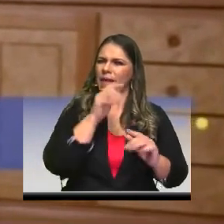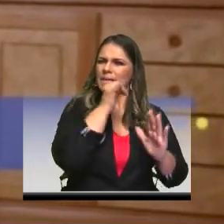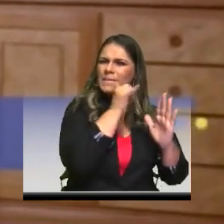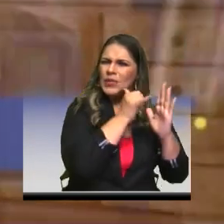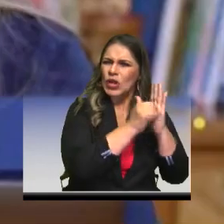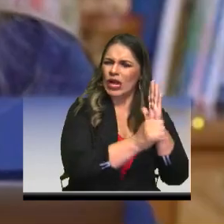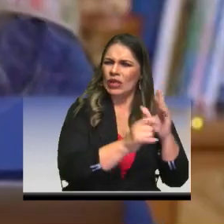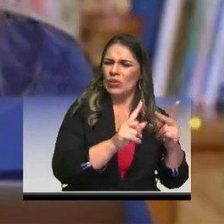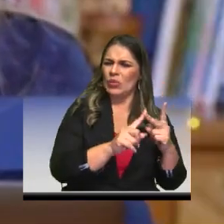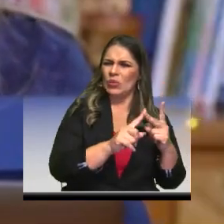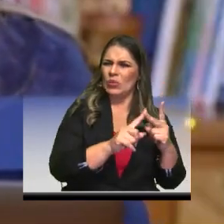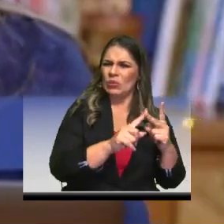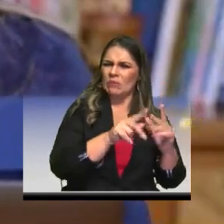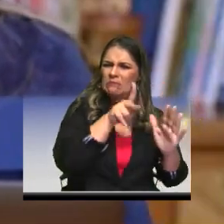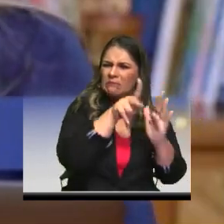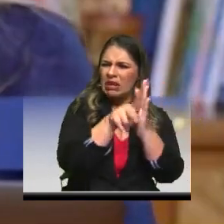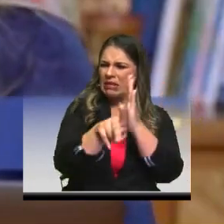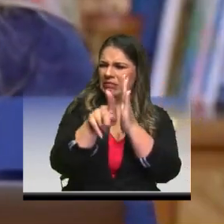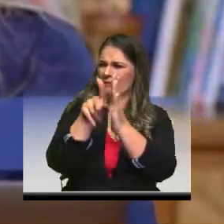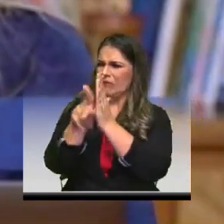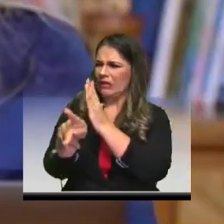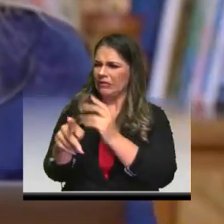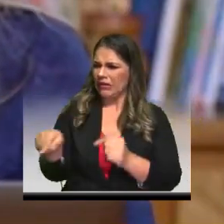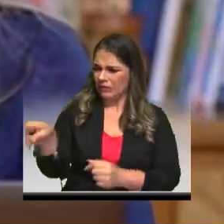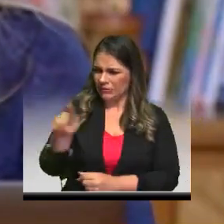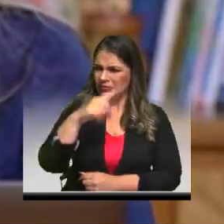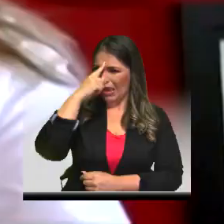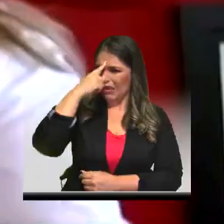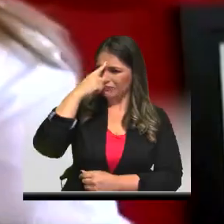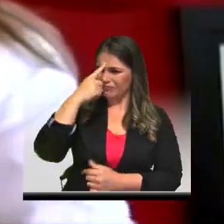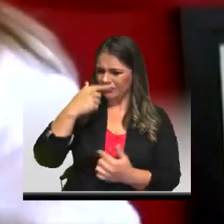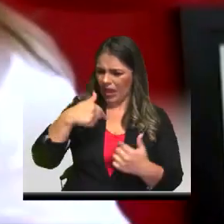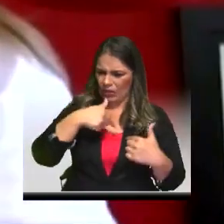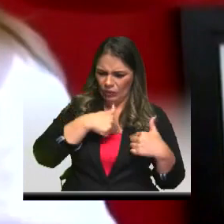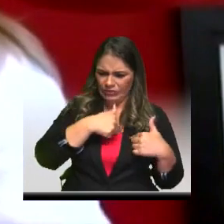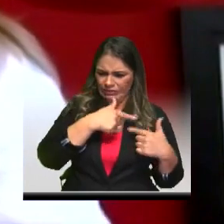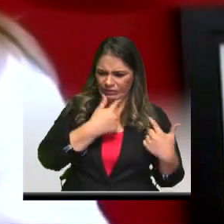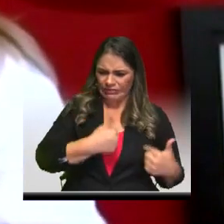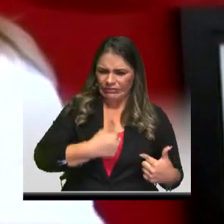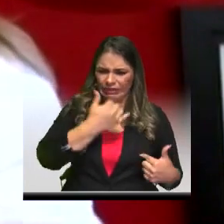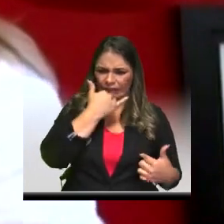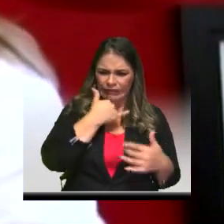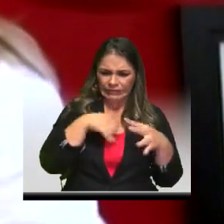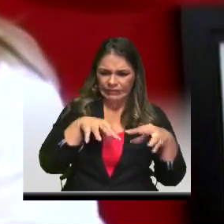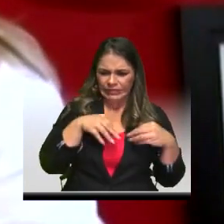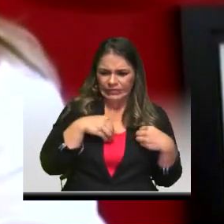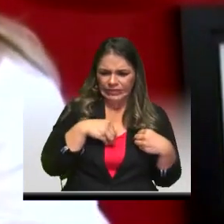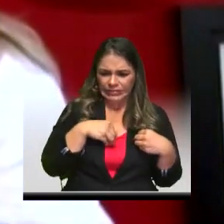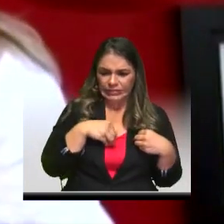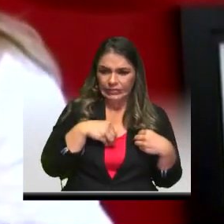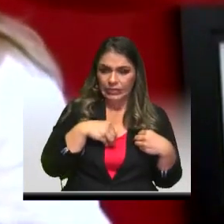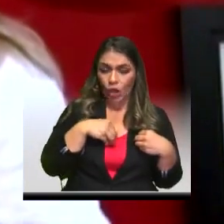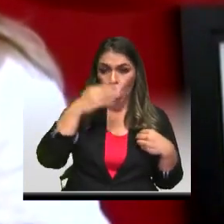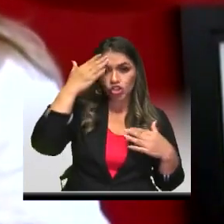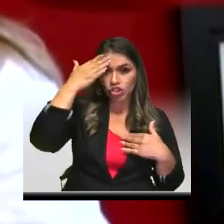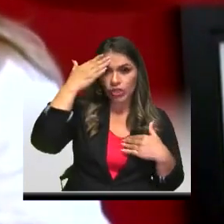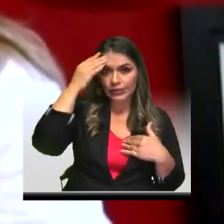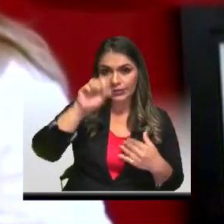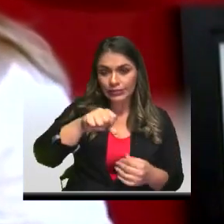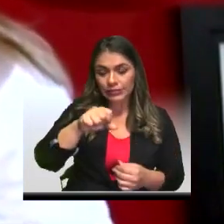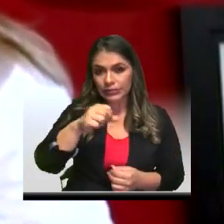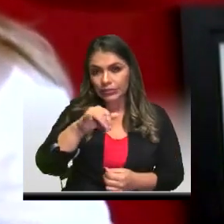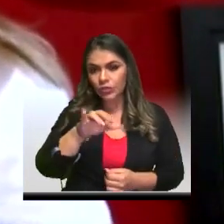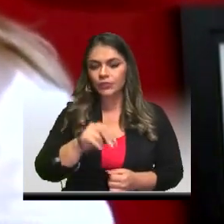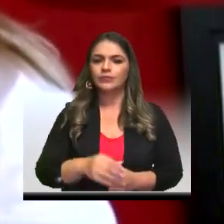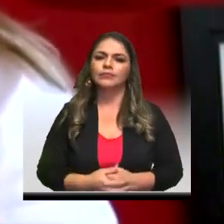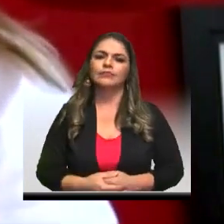se arrepienten? ¿Ellos son conscientes del dolor que generan? Desde luego que, como en el asesino serial,